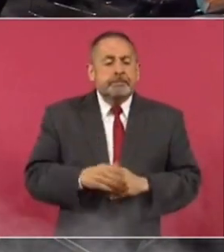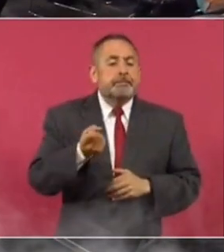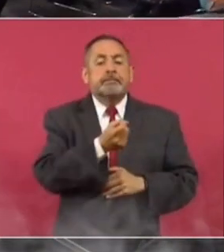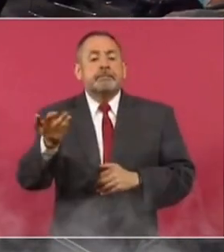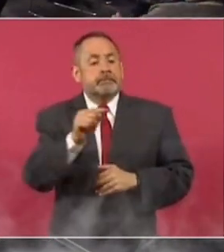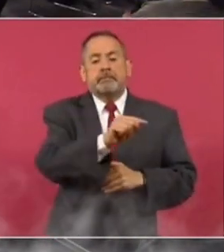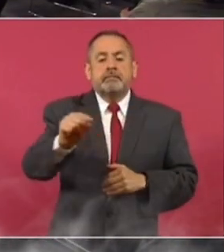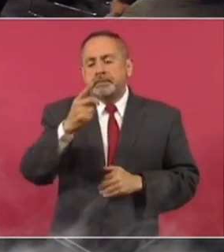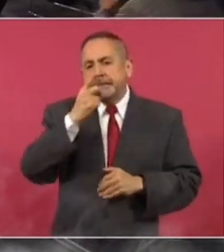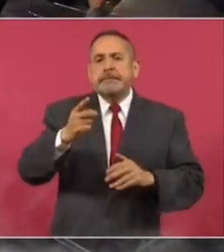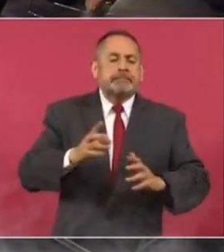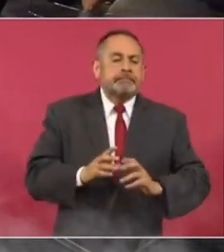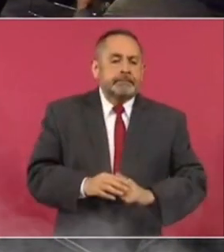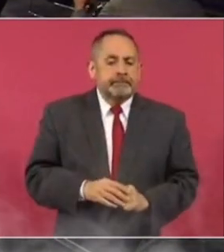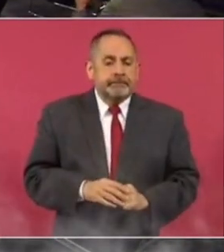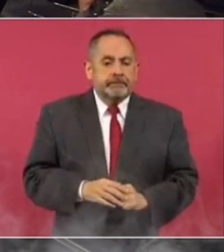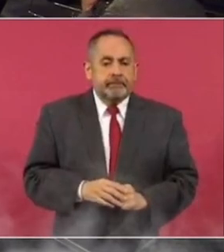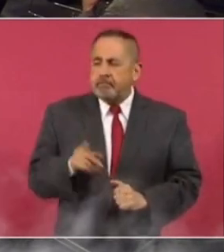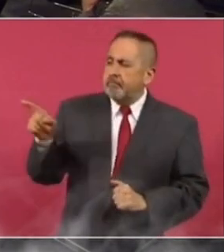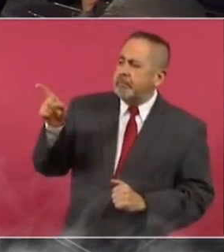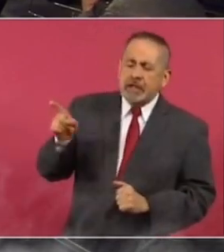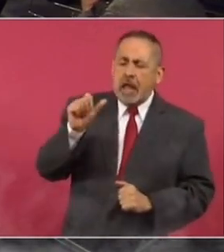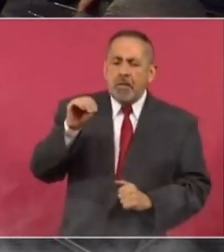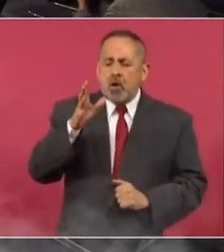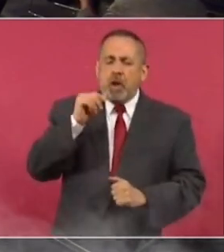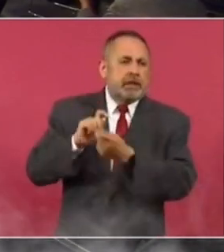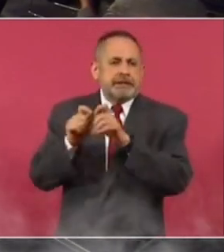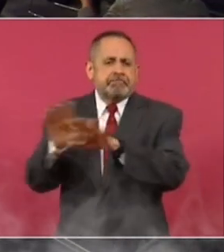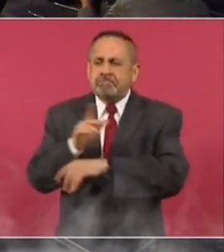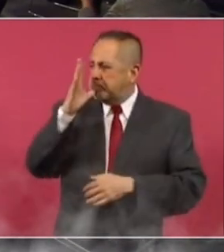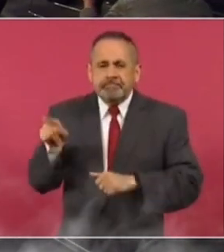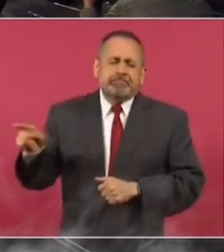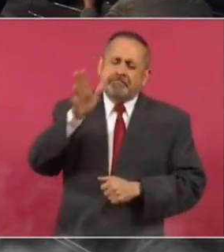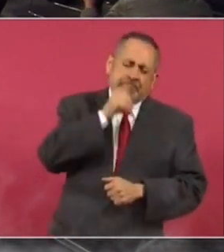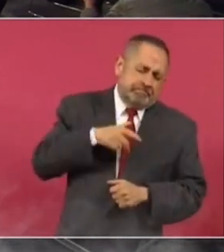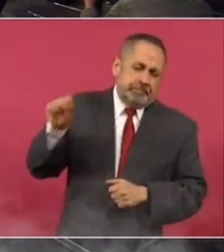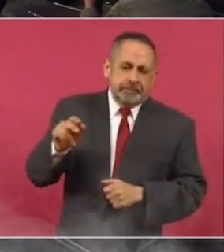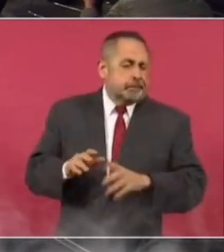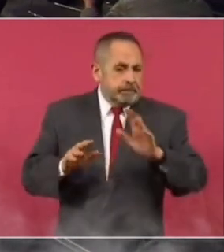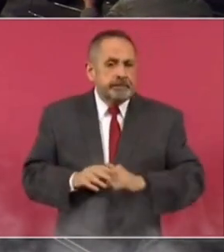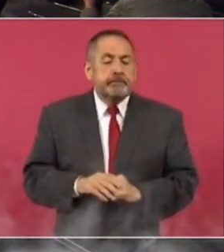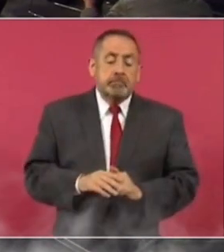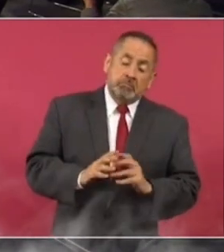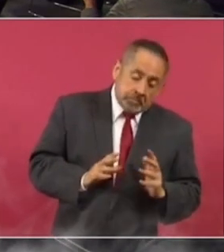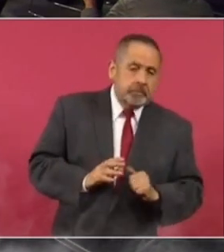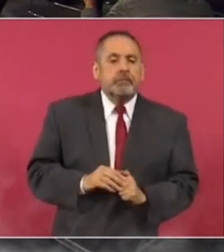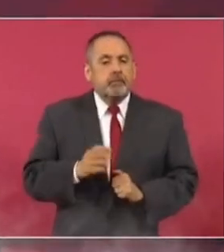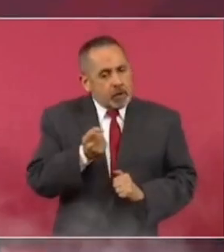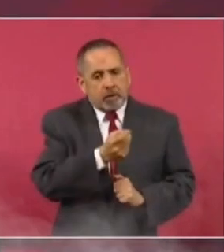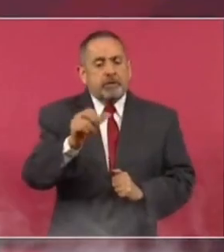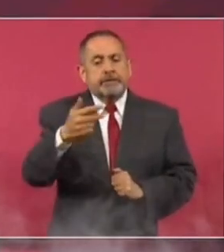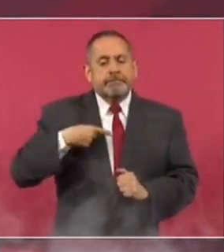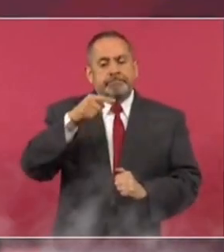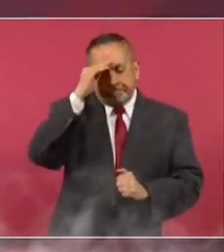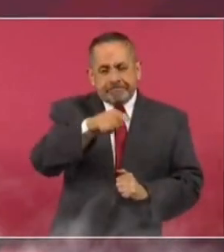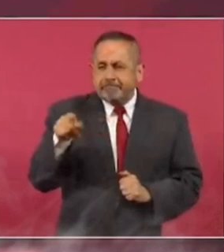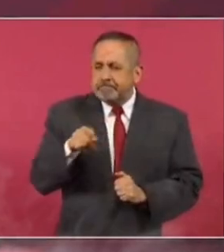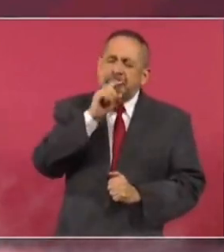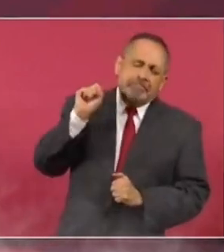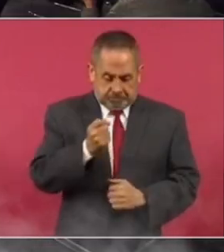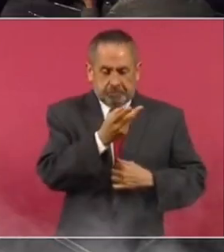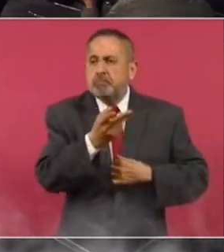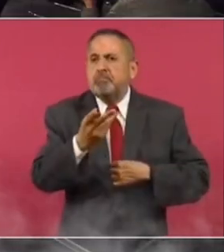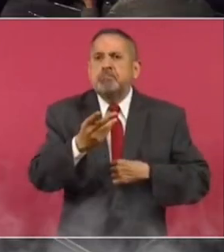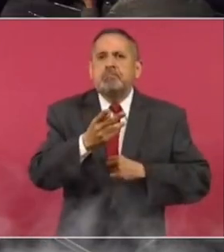decían de que no íbamos a poder transformar por la vía pacífica. Y habían quienes pensaban que iba a ser más de lo